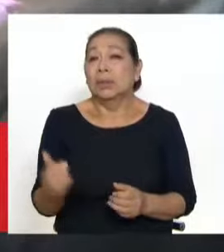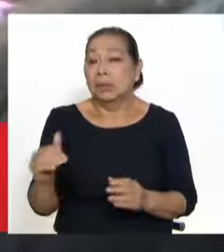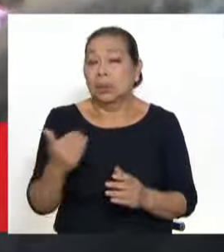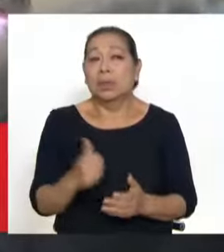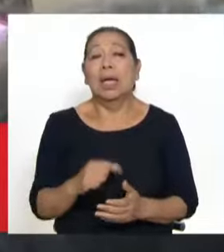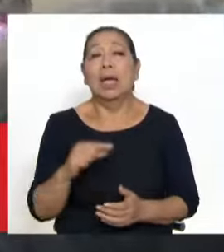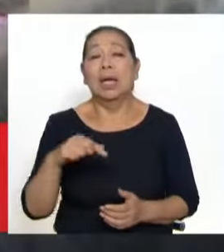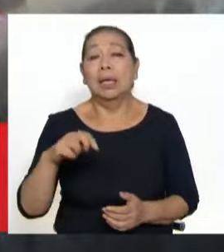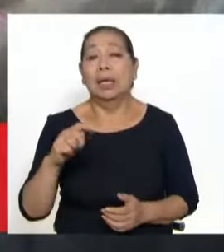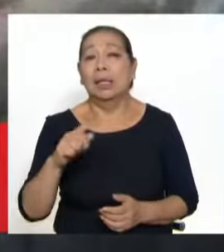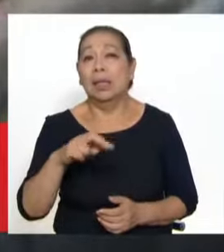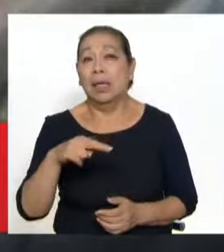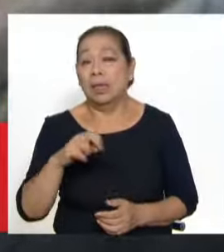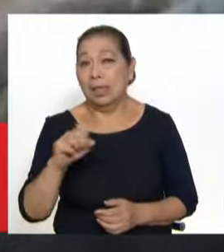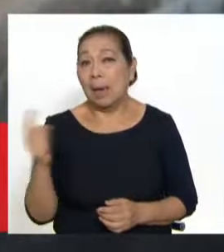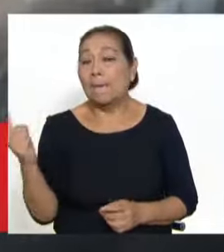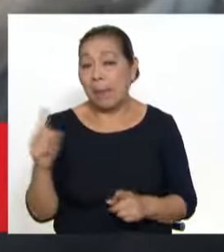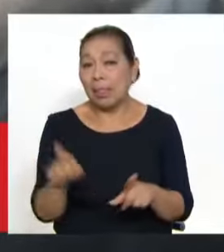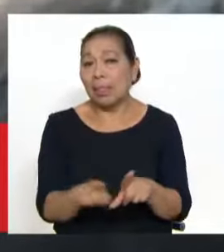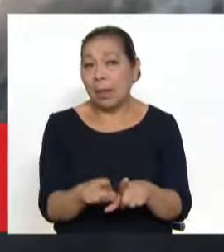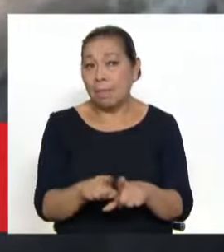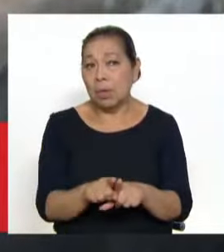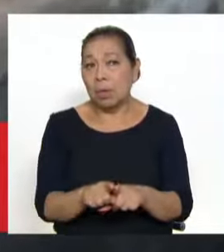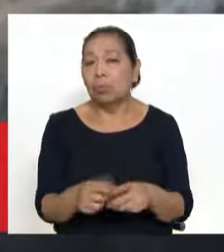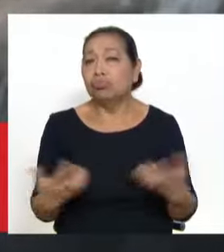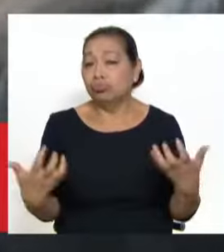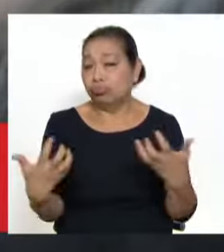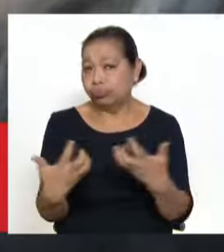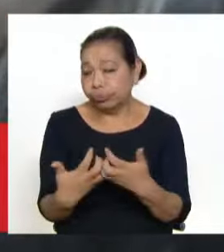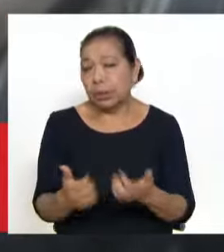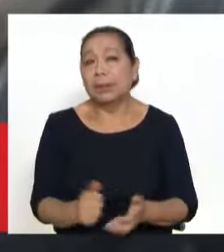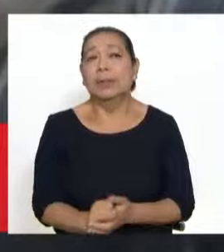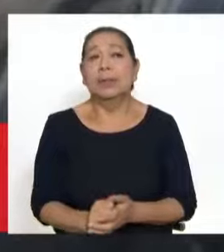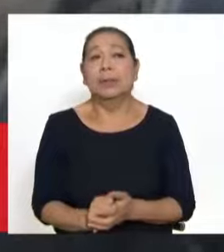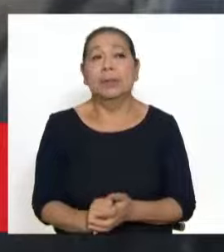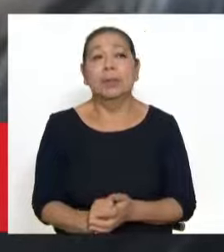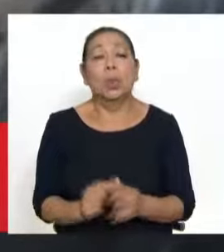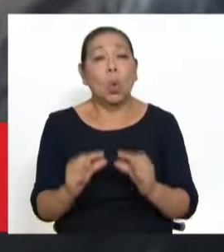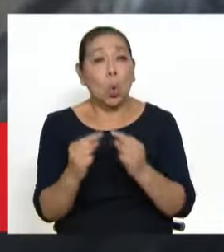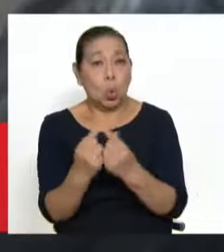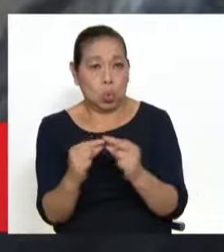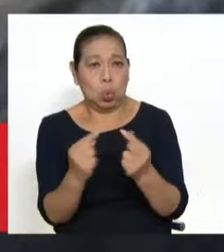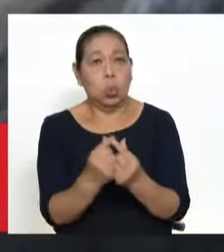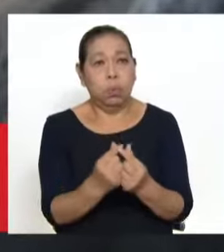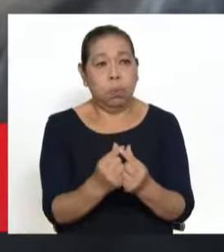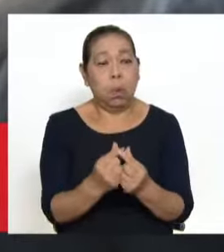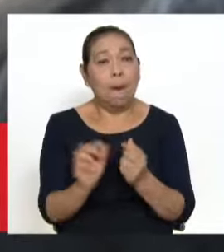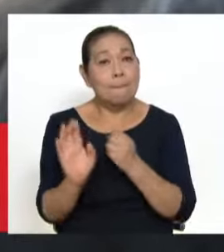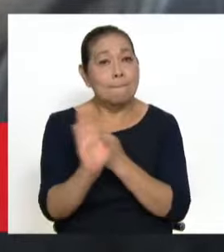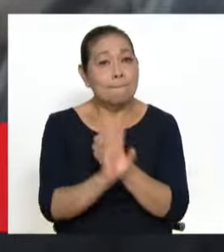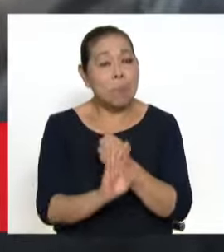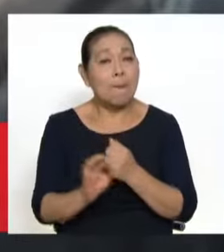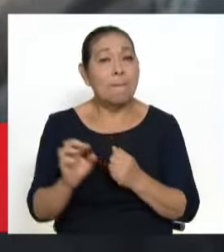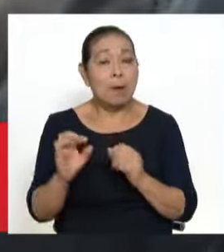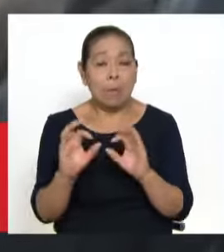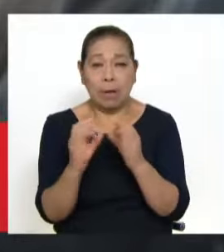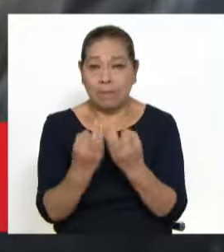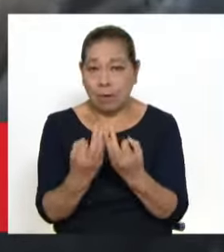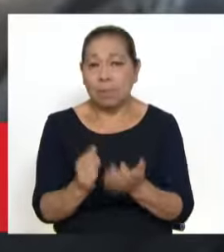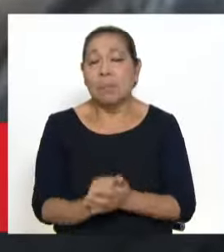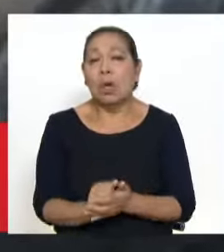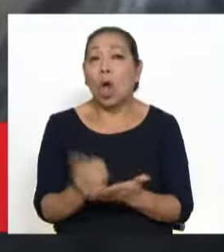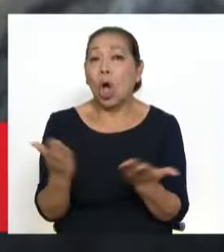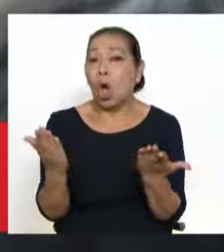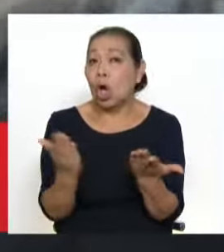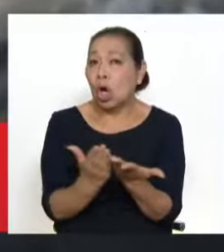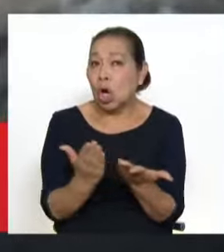Alberto Quintanilla. Él está presente. También estamos convocando nuevamente a las brigadas de autoprotección de los padres de familia, de los